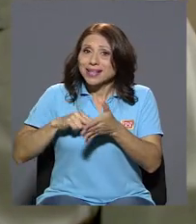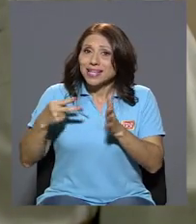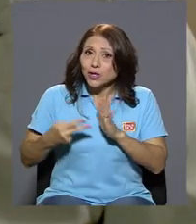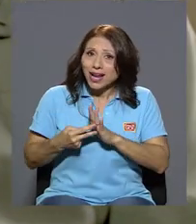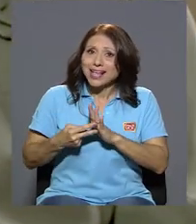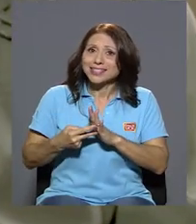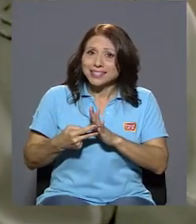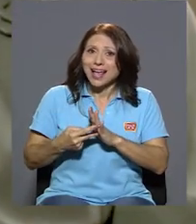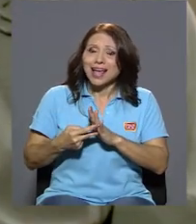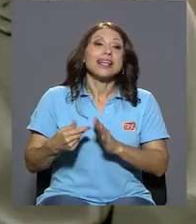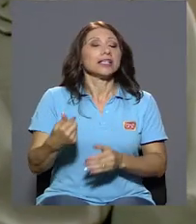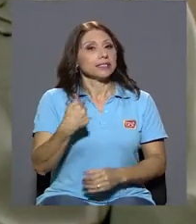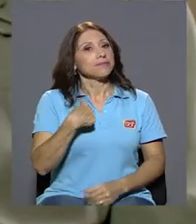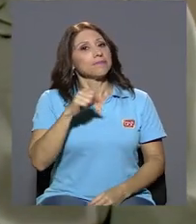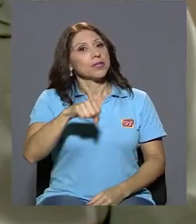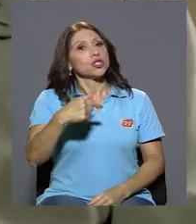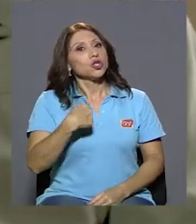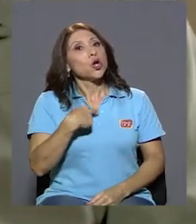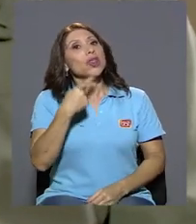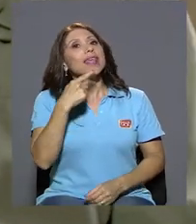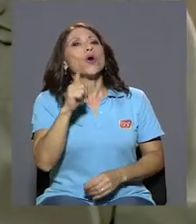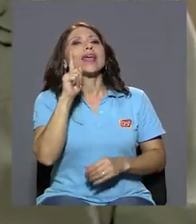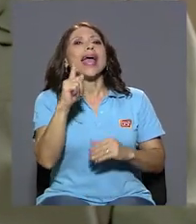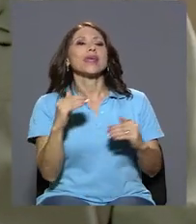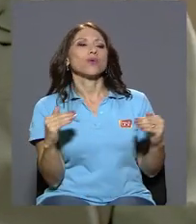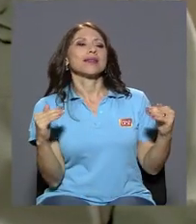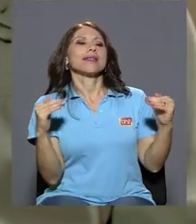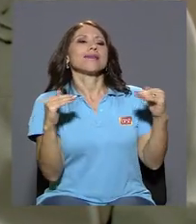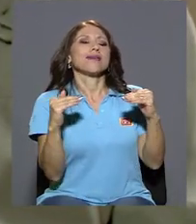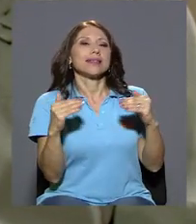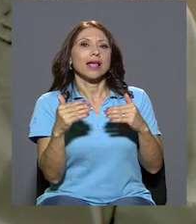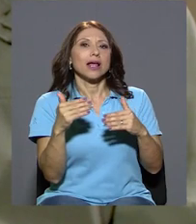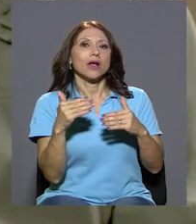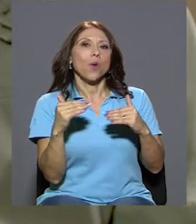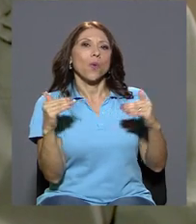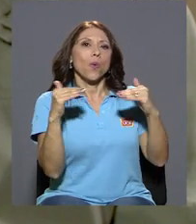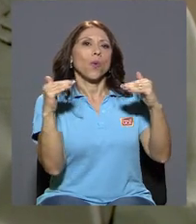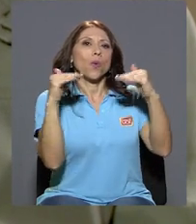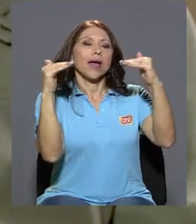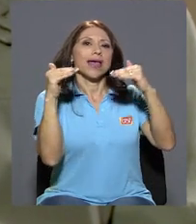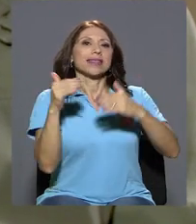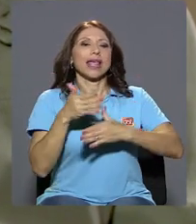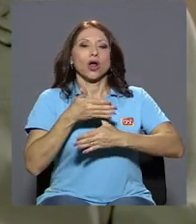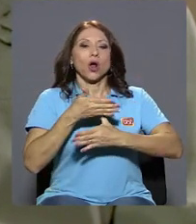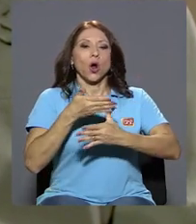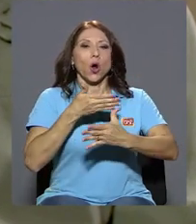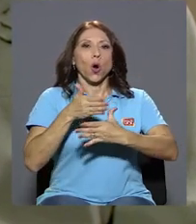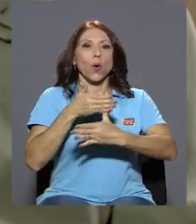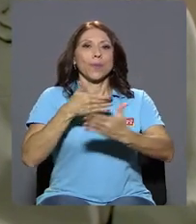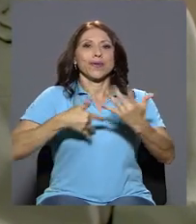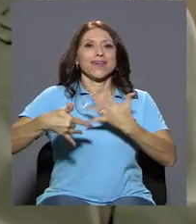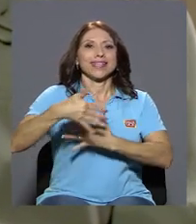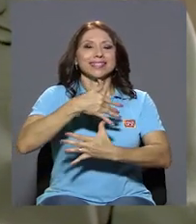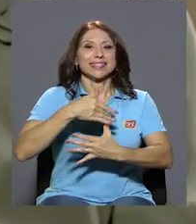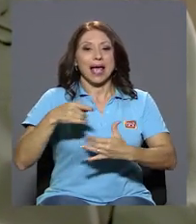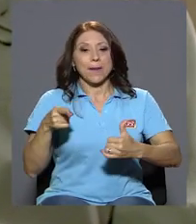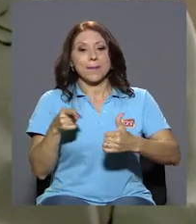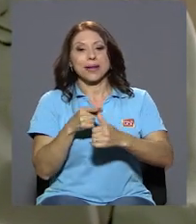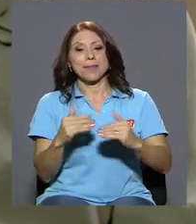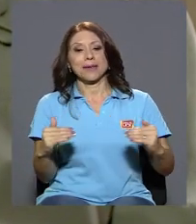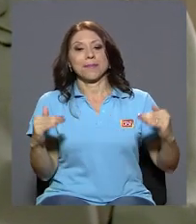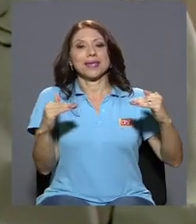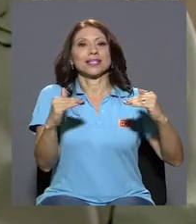yo digo que hay una escala de convivencia que el primer piso de la tolerancia pero normalmente